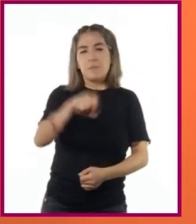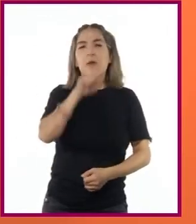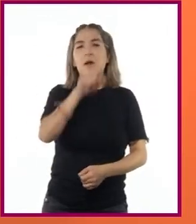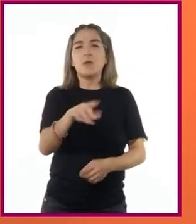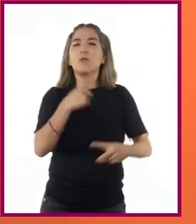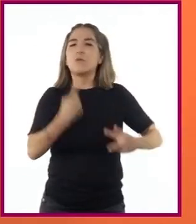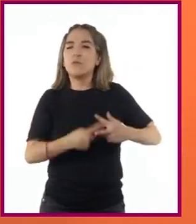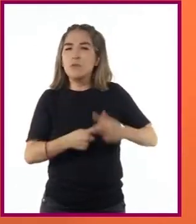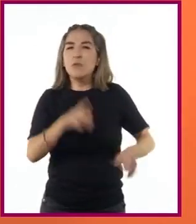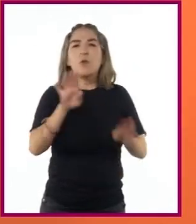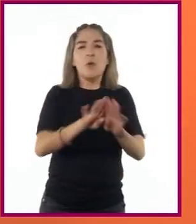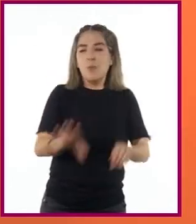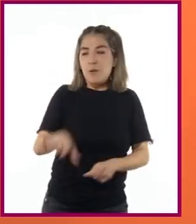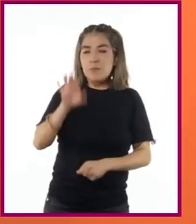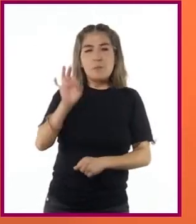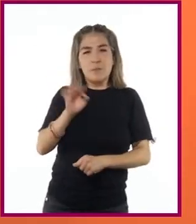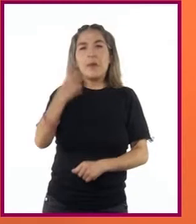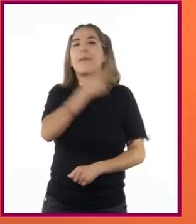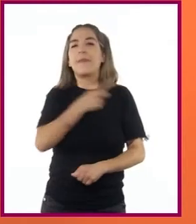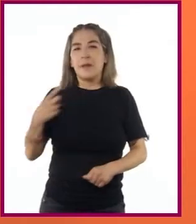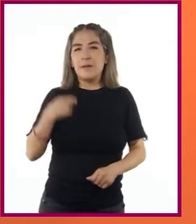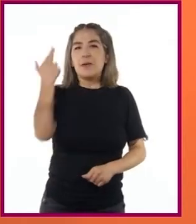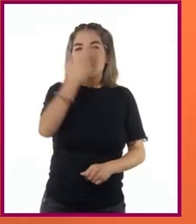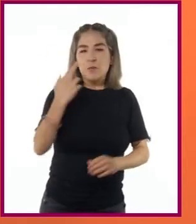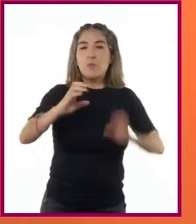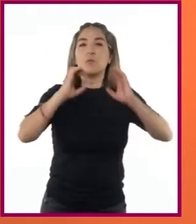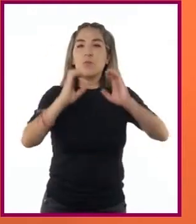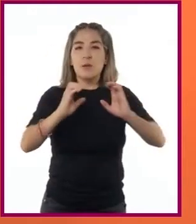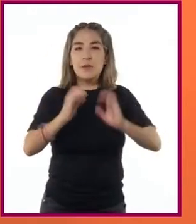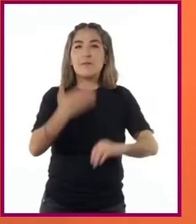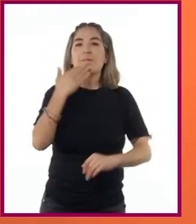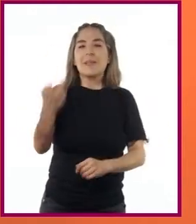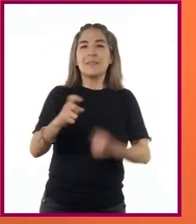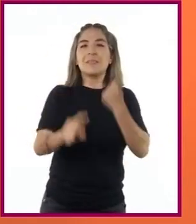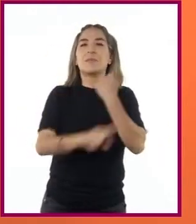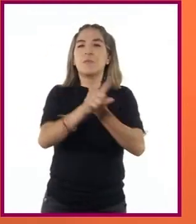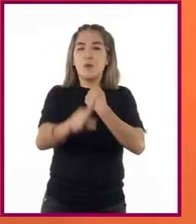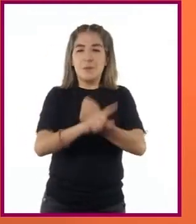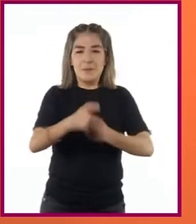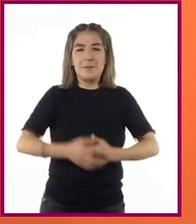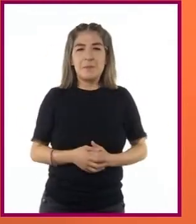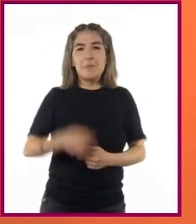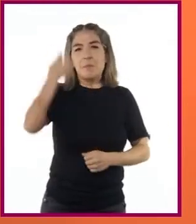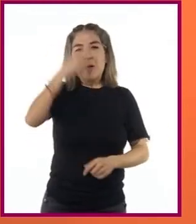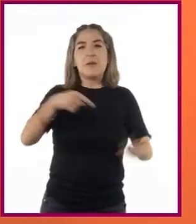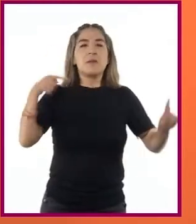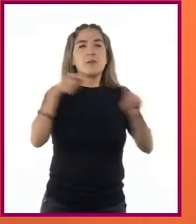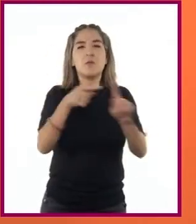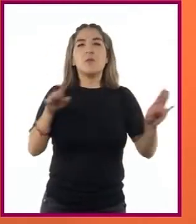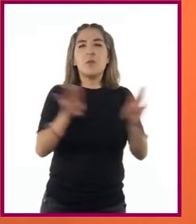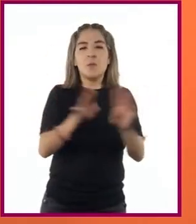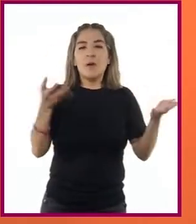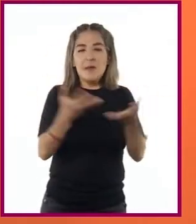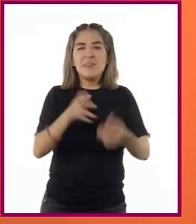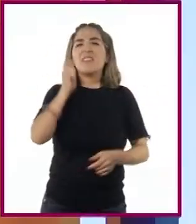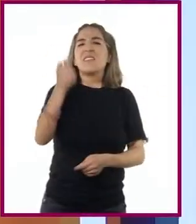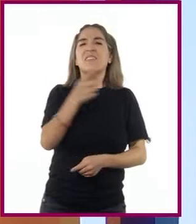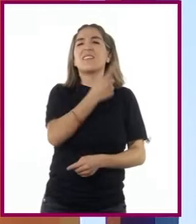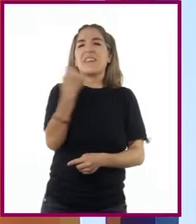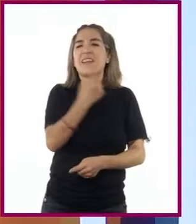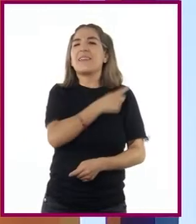calcular. Analizar y leer cuidadosamente el problema o reto para determinar qué debo